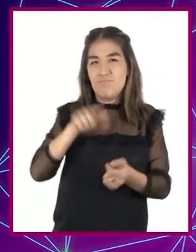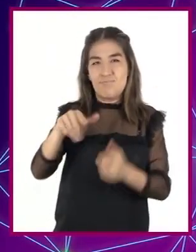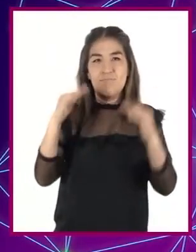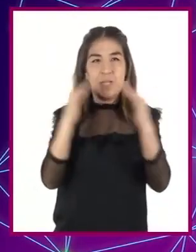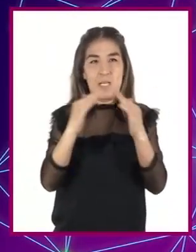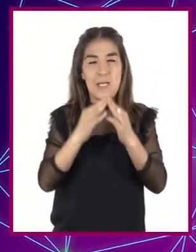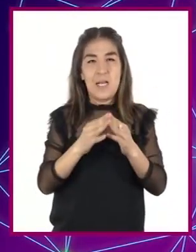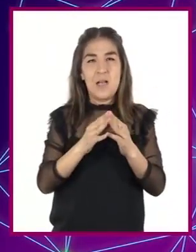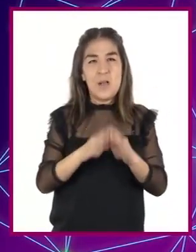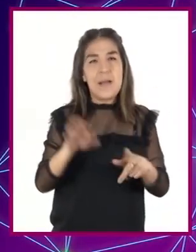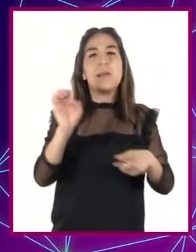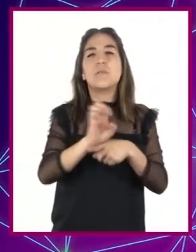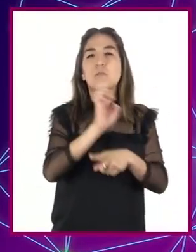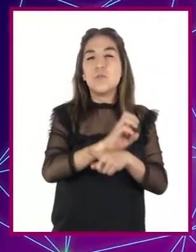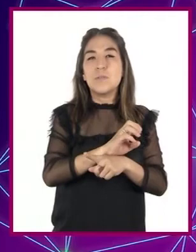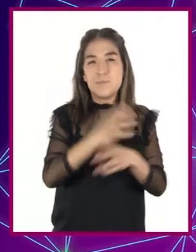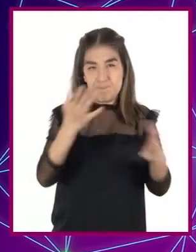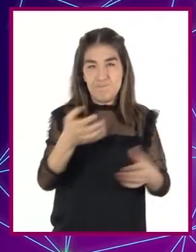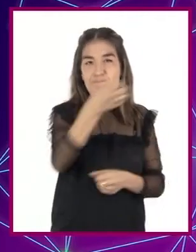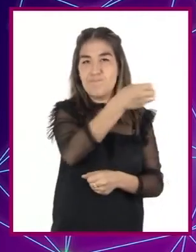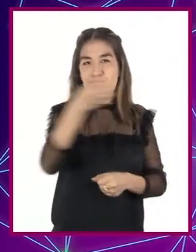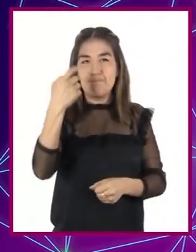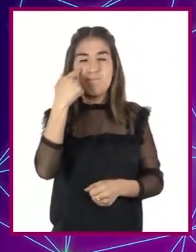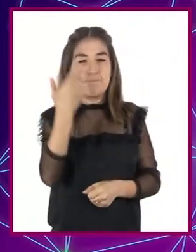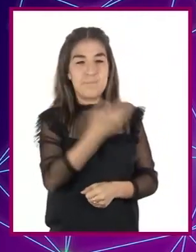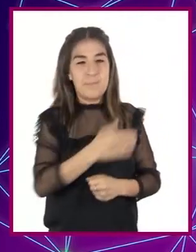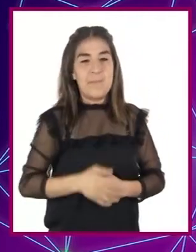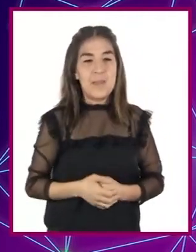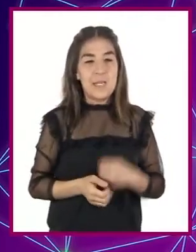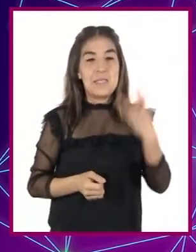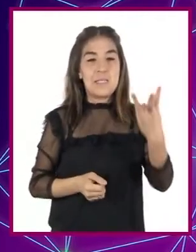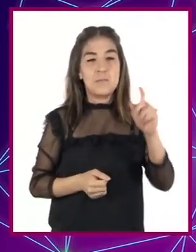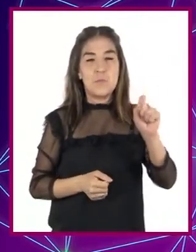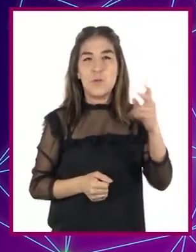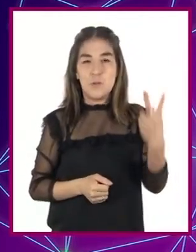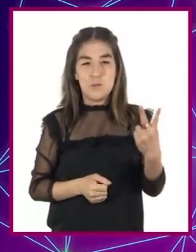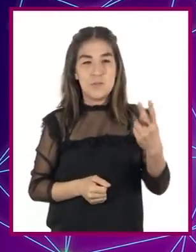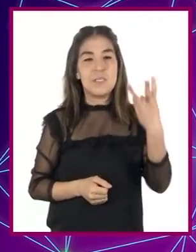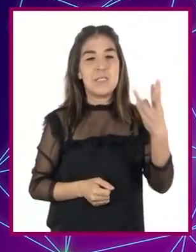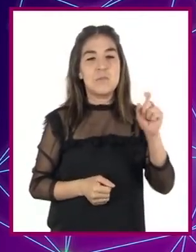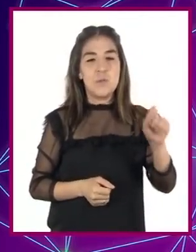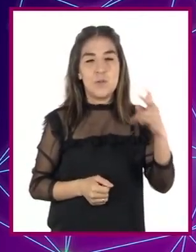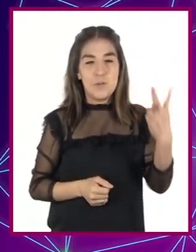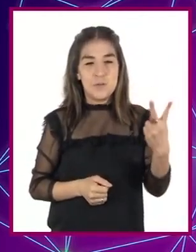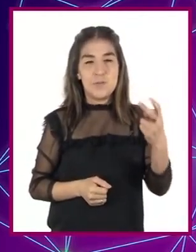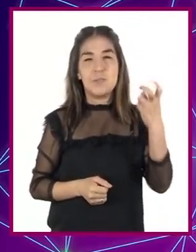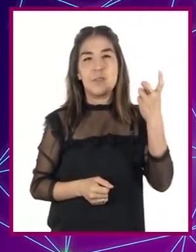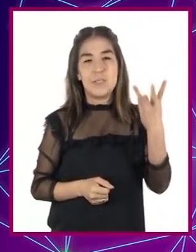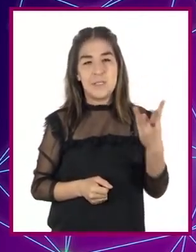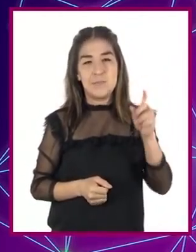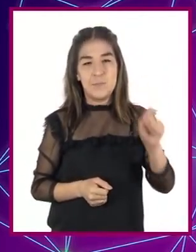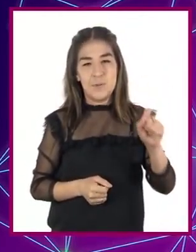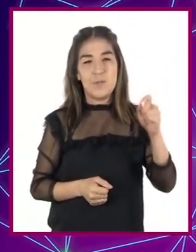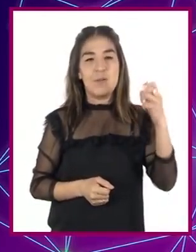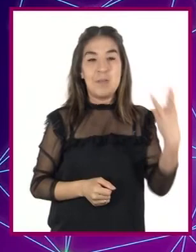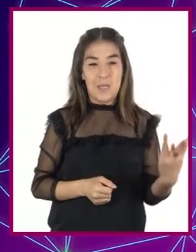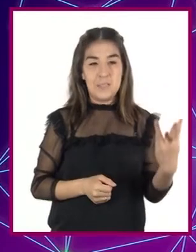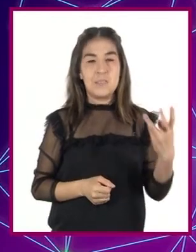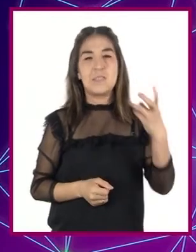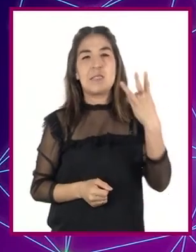se ordenan de la siguiente manera. 3.2, 3.2, 3.2,